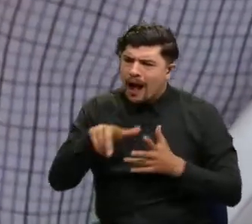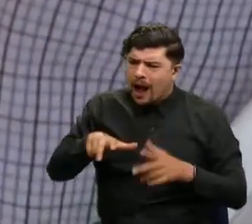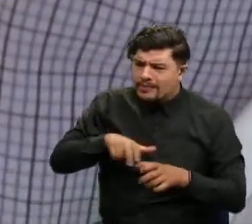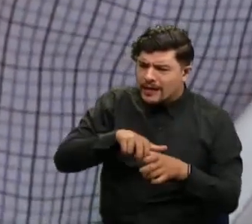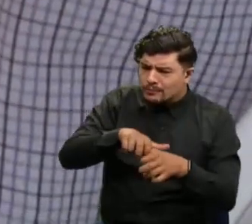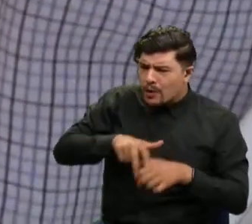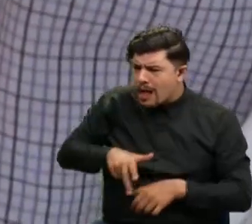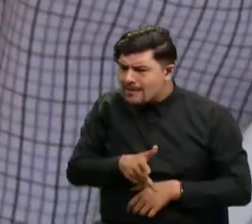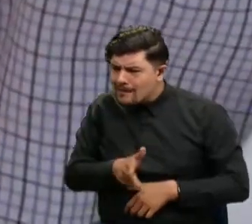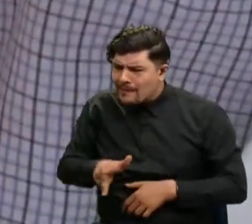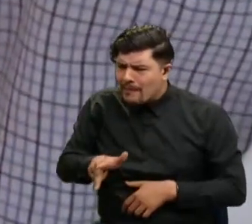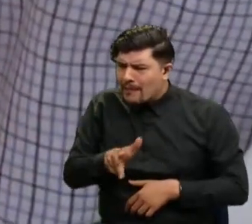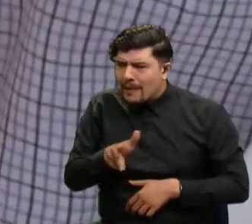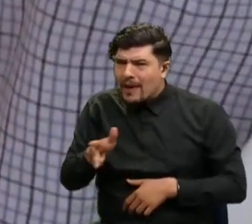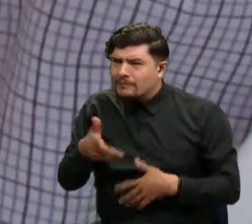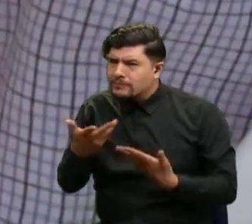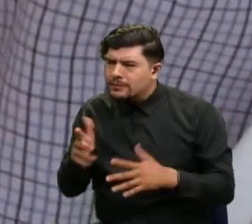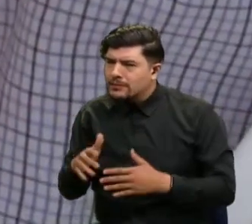quiero hacer un reconocimiento